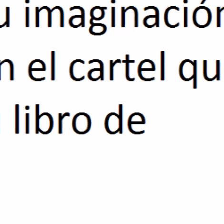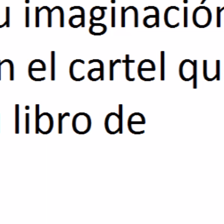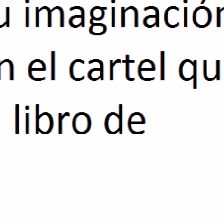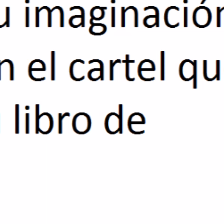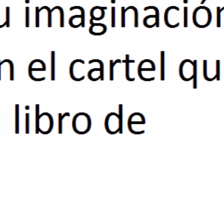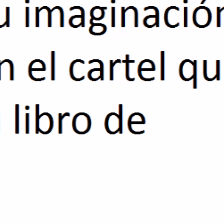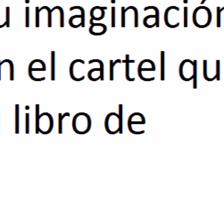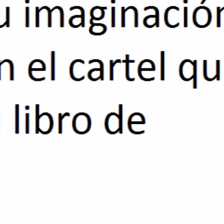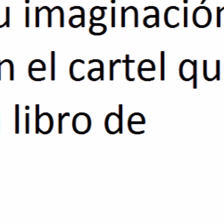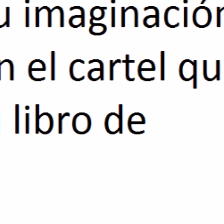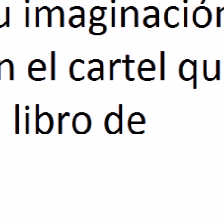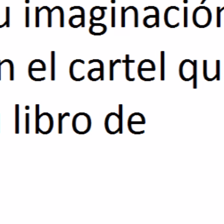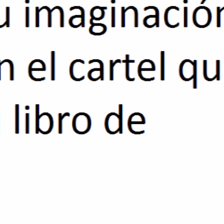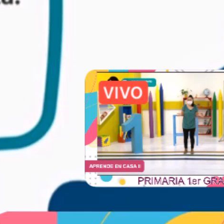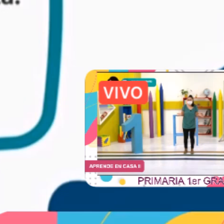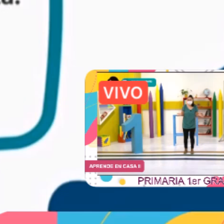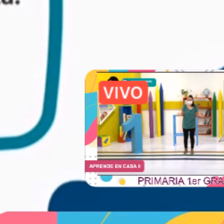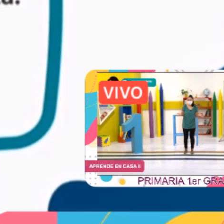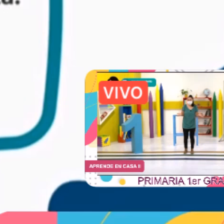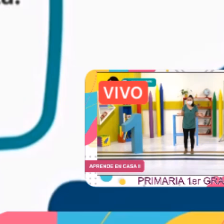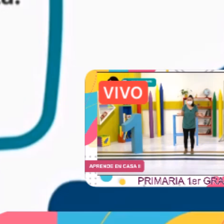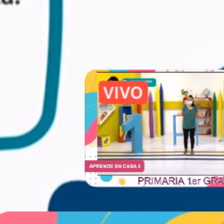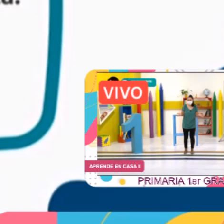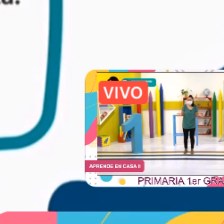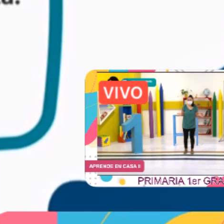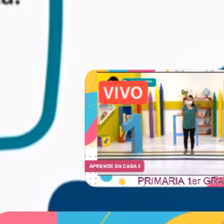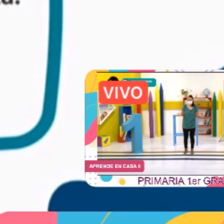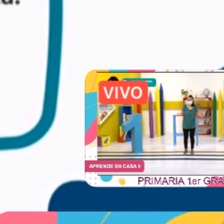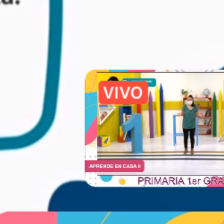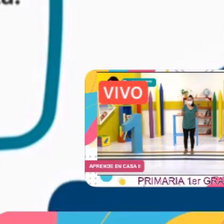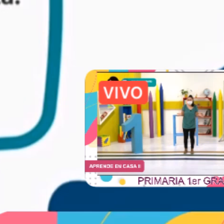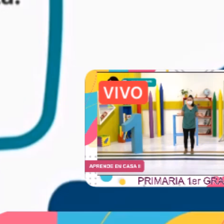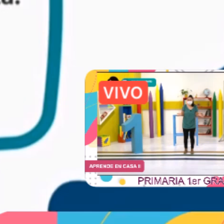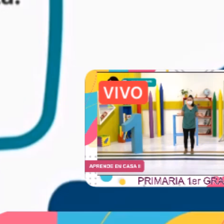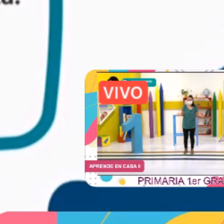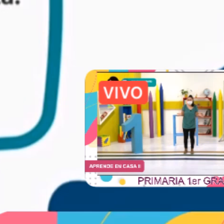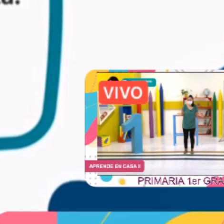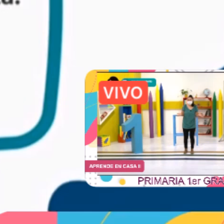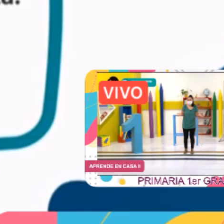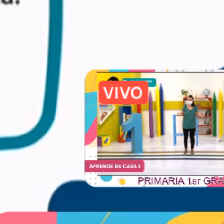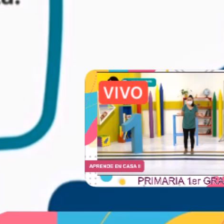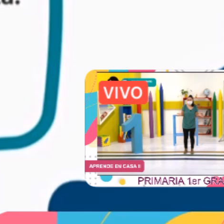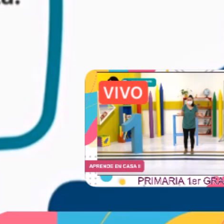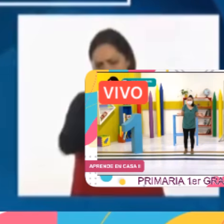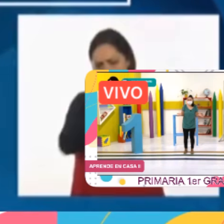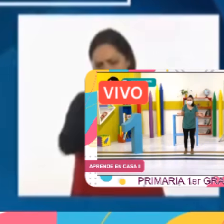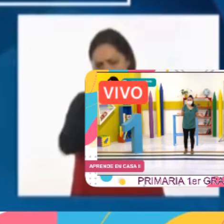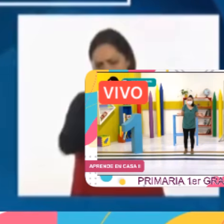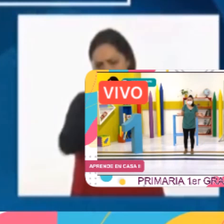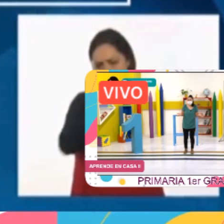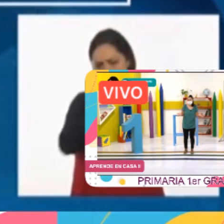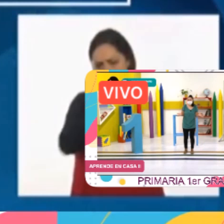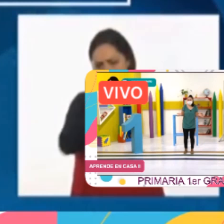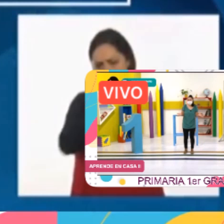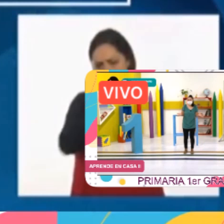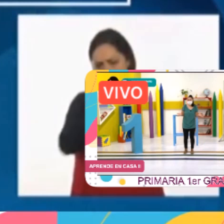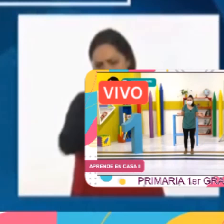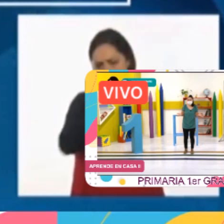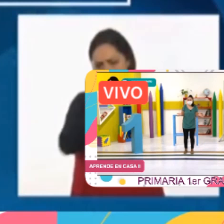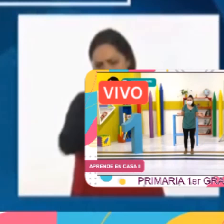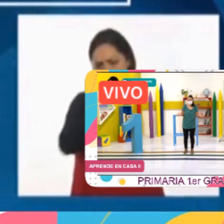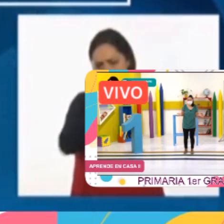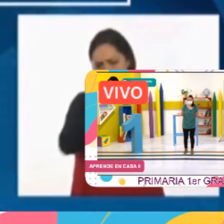formación cívica y ética seguimos con lengua materna el tema es el boletín informativo a la vista el boletín informativo